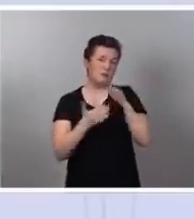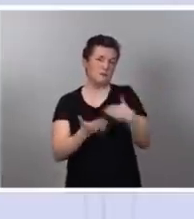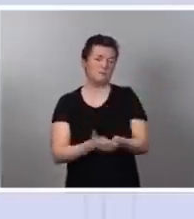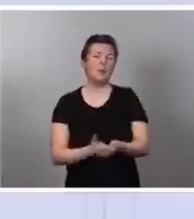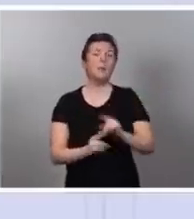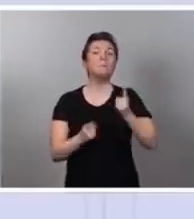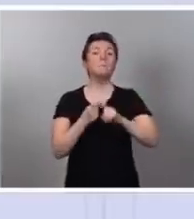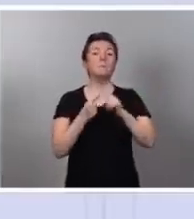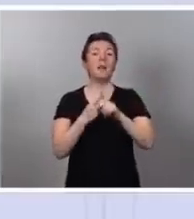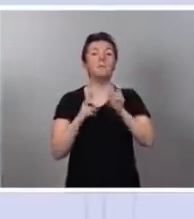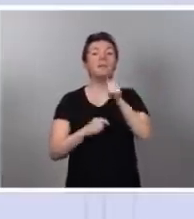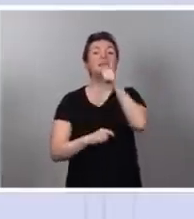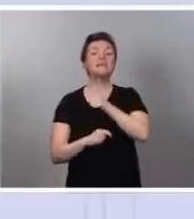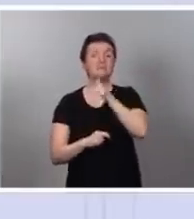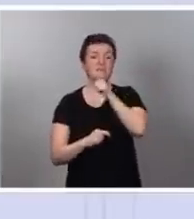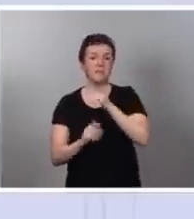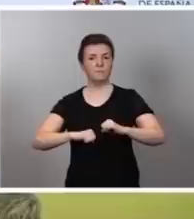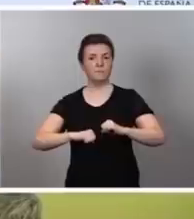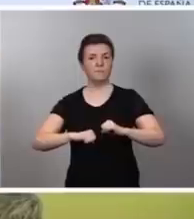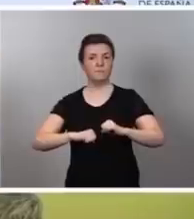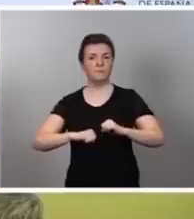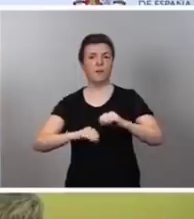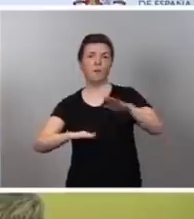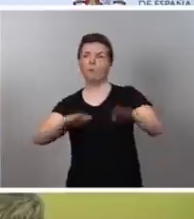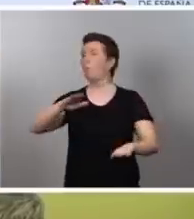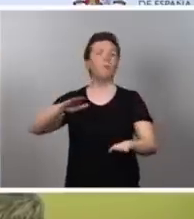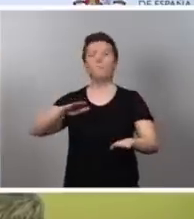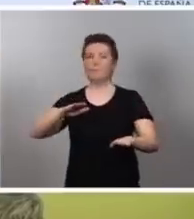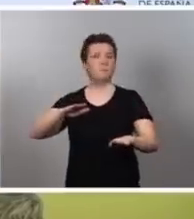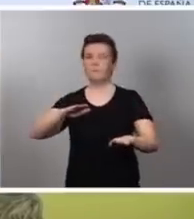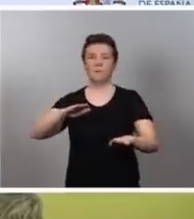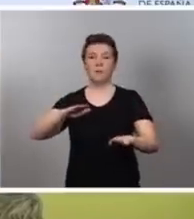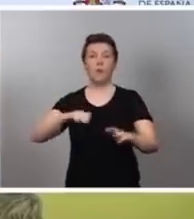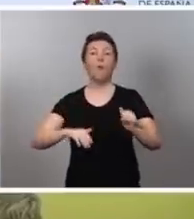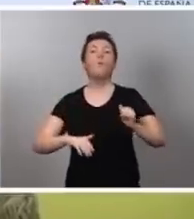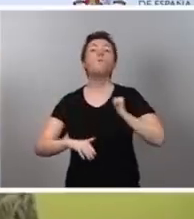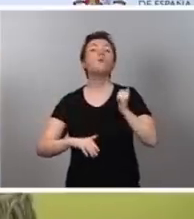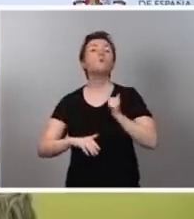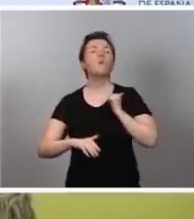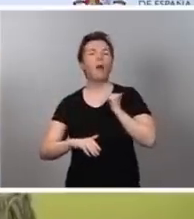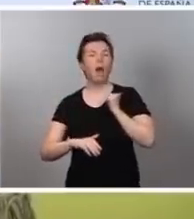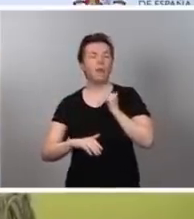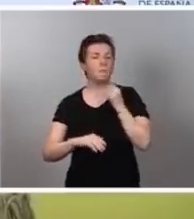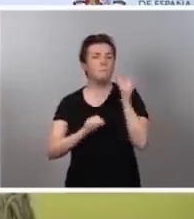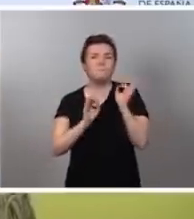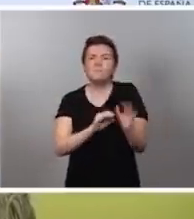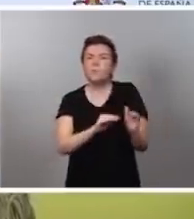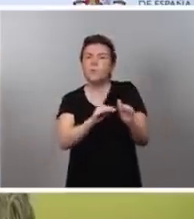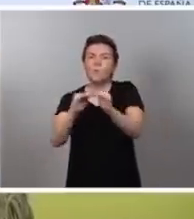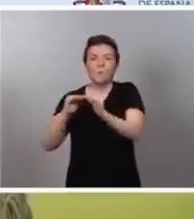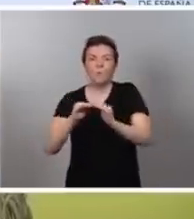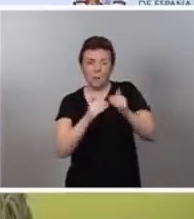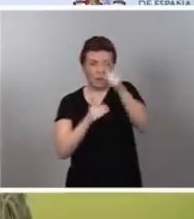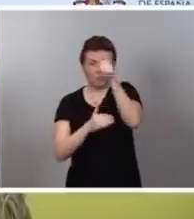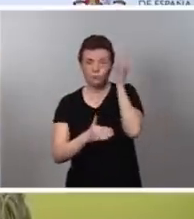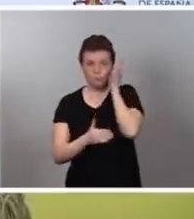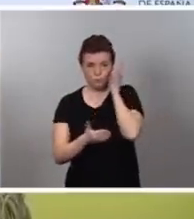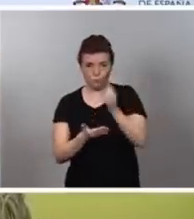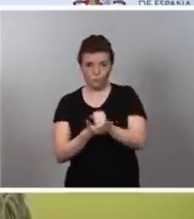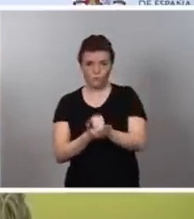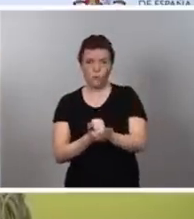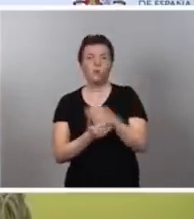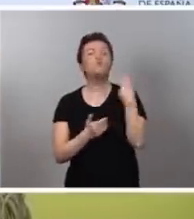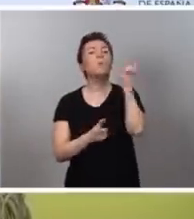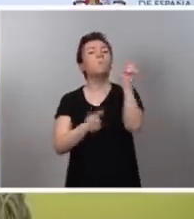dio 800.000 euros, PayPal, Apple, y por supuesto se reunió con el señor Soros. Cada vez que Sánchez